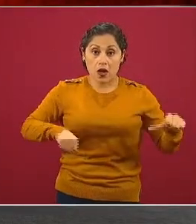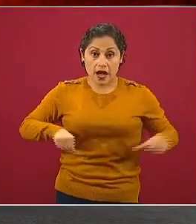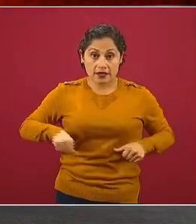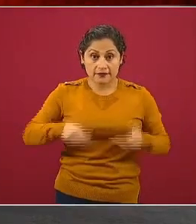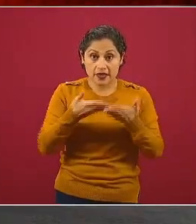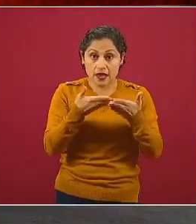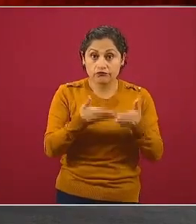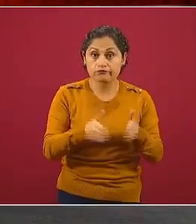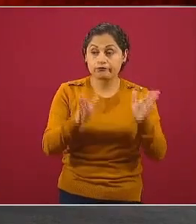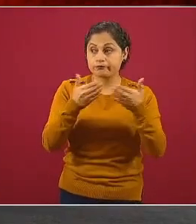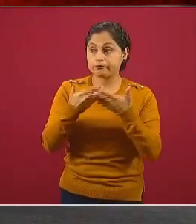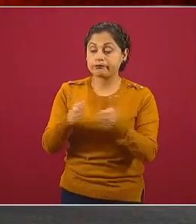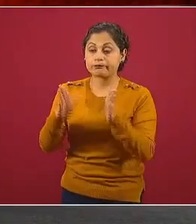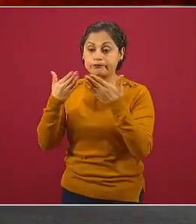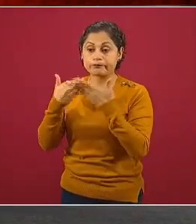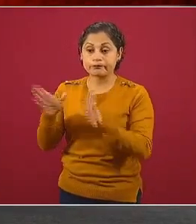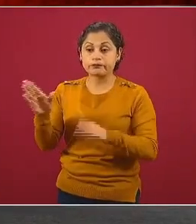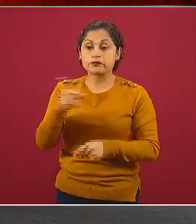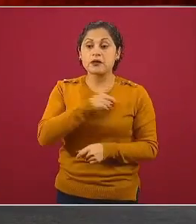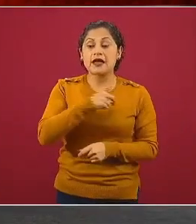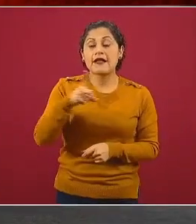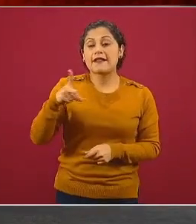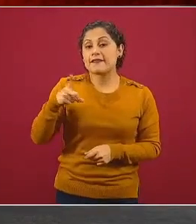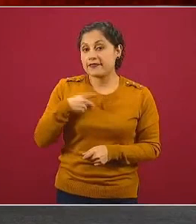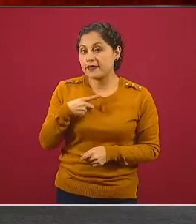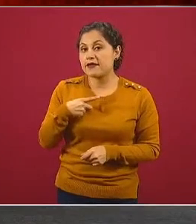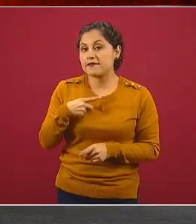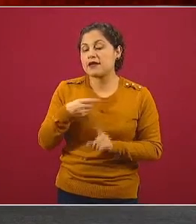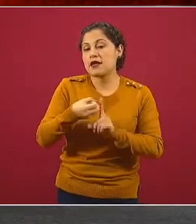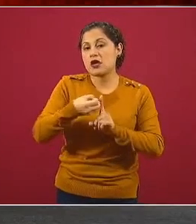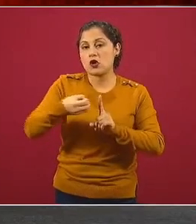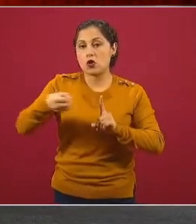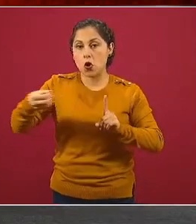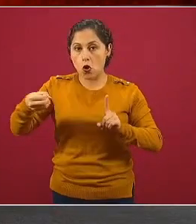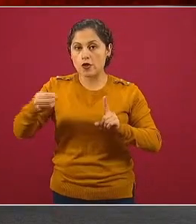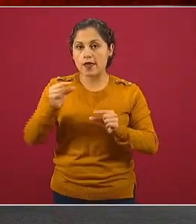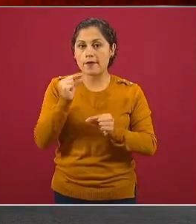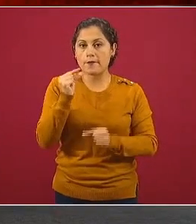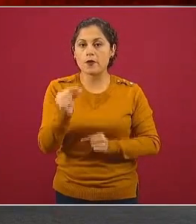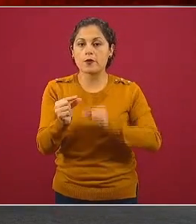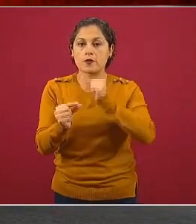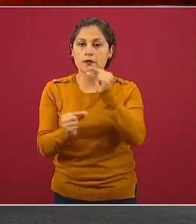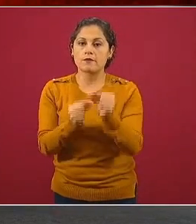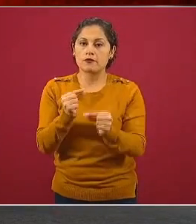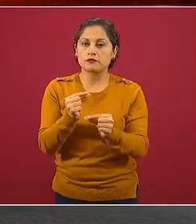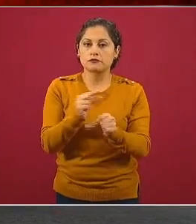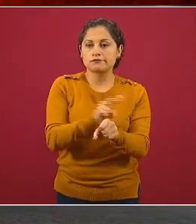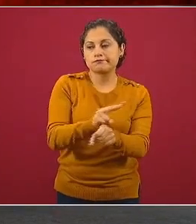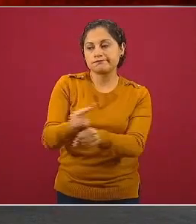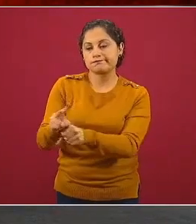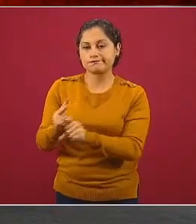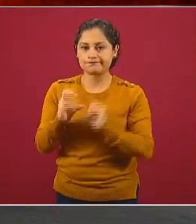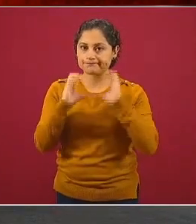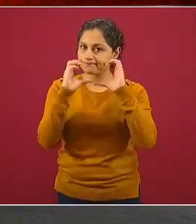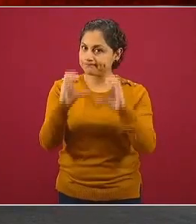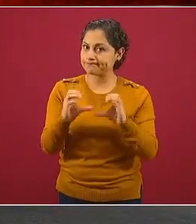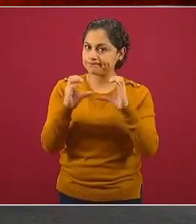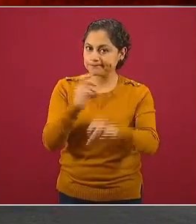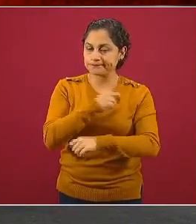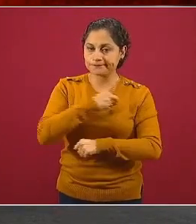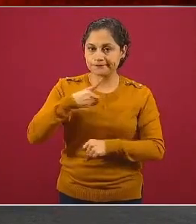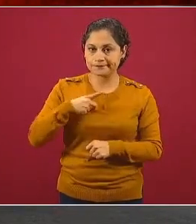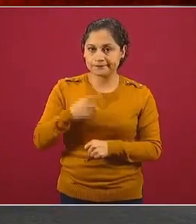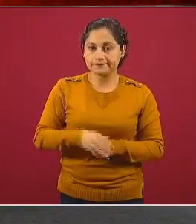aperturas, tienen que ser ordenadas, escalonadas y bien cuidadas. La siguiente, por